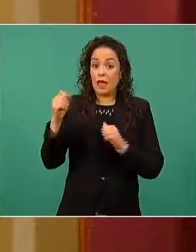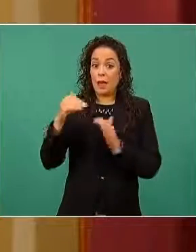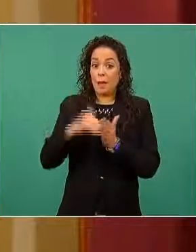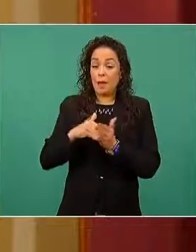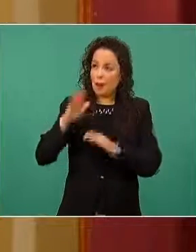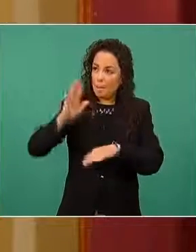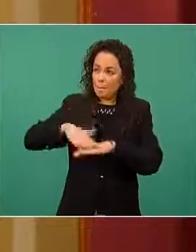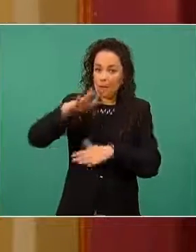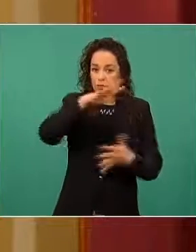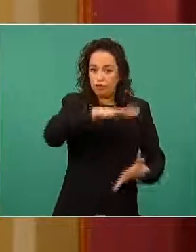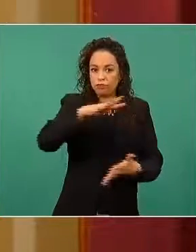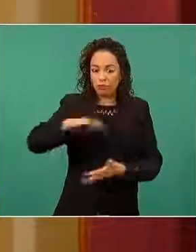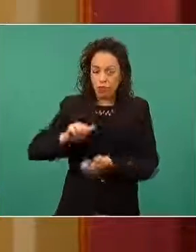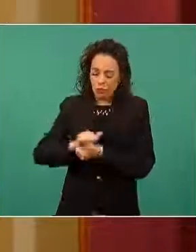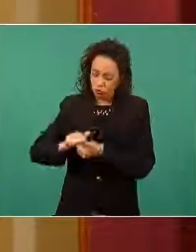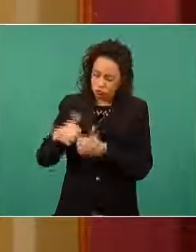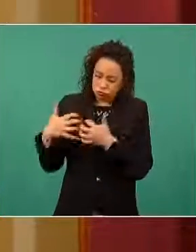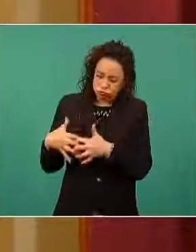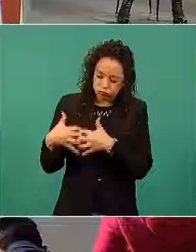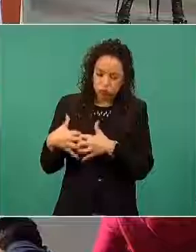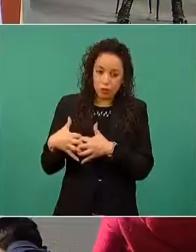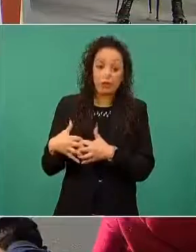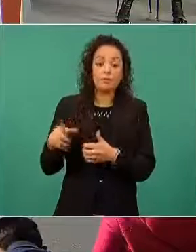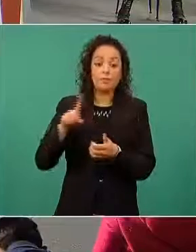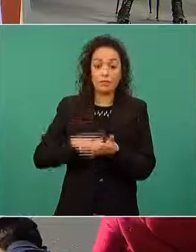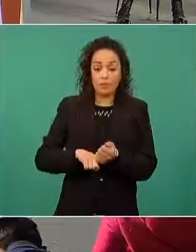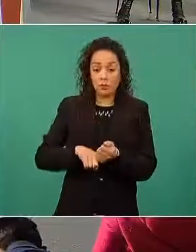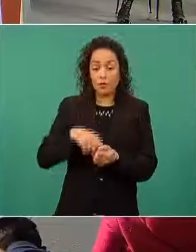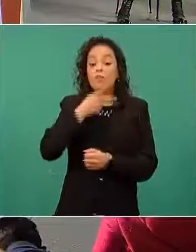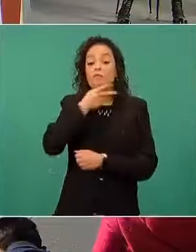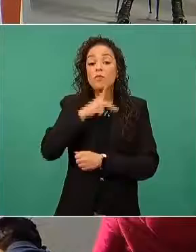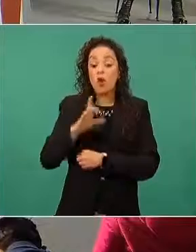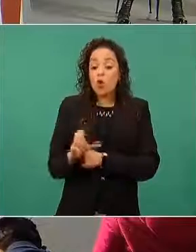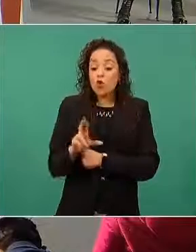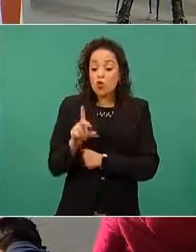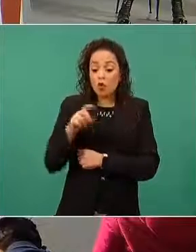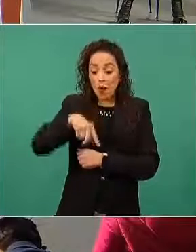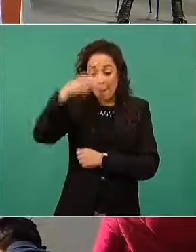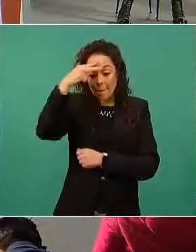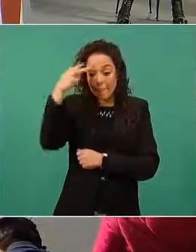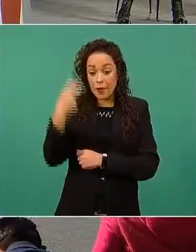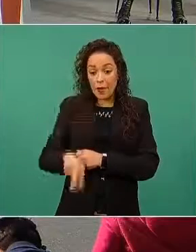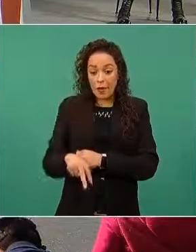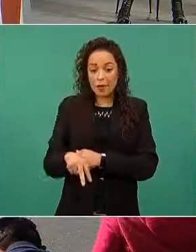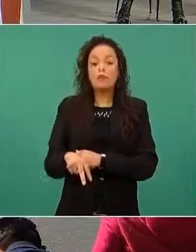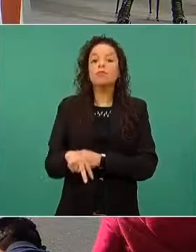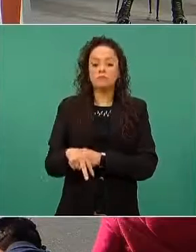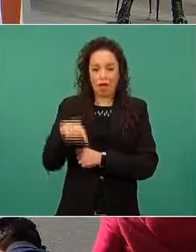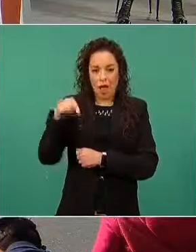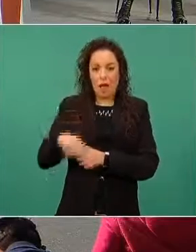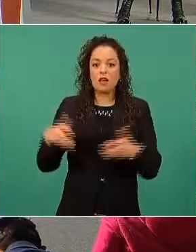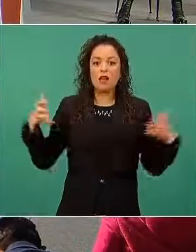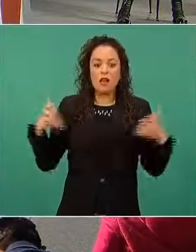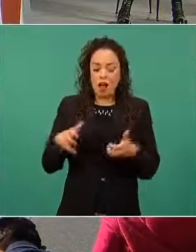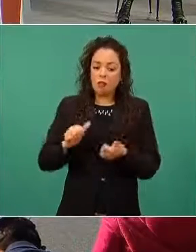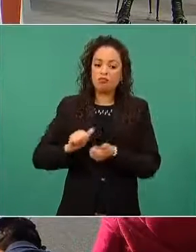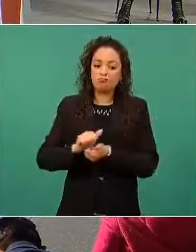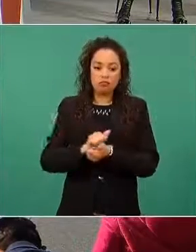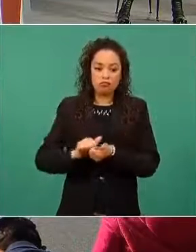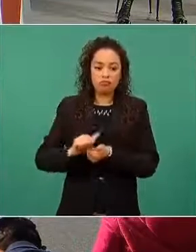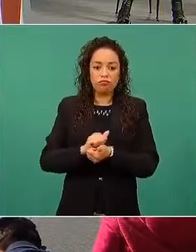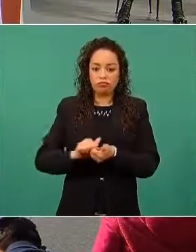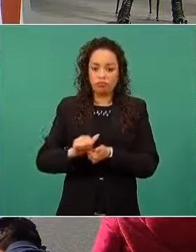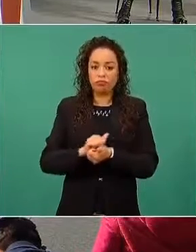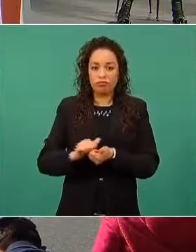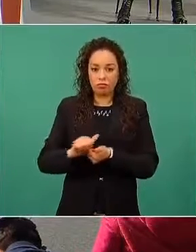manera que prácticamente el 100% del crudo mexicano se va a refinar en nuestro país para garantizar